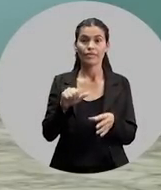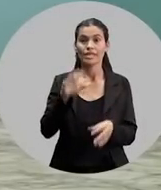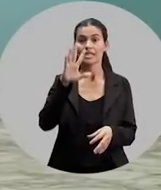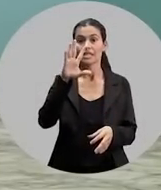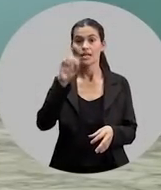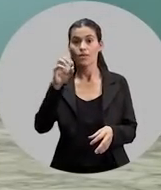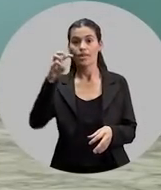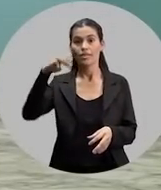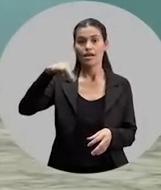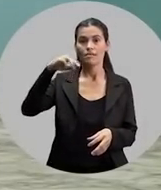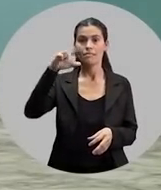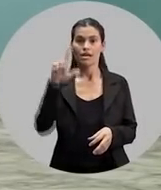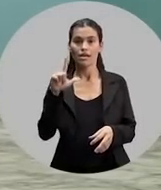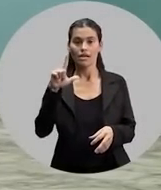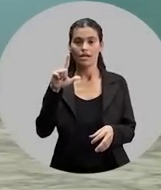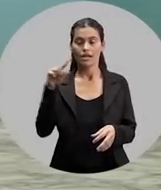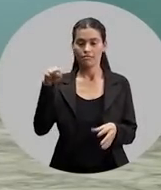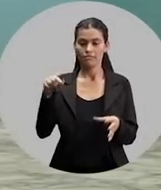probarle con 50